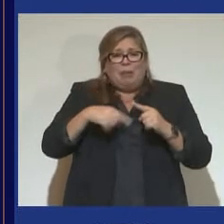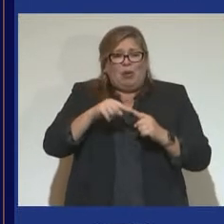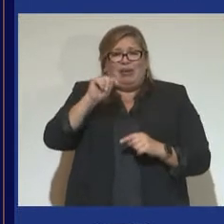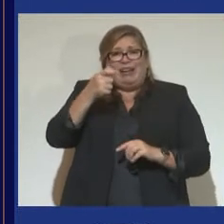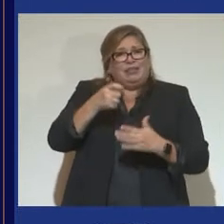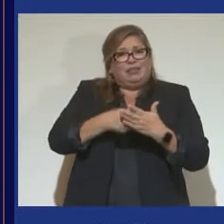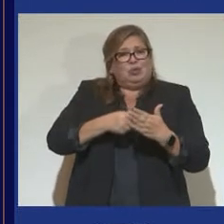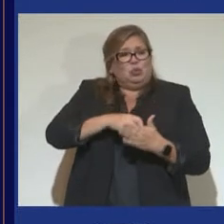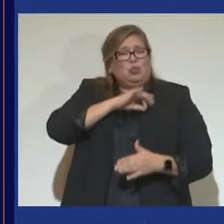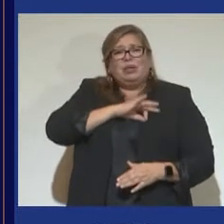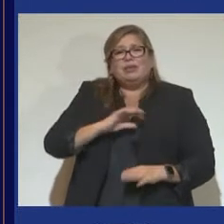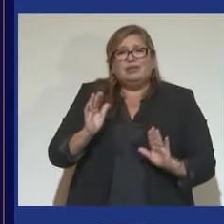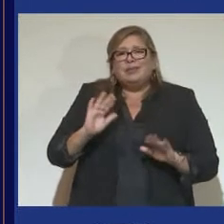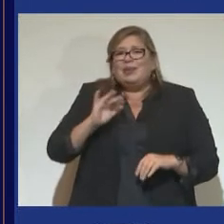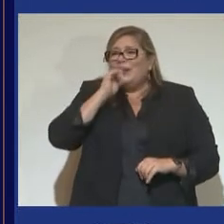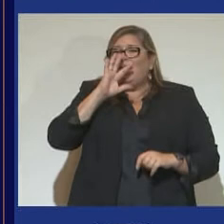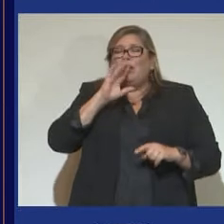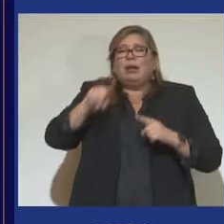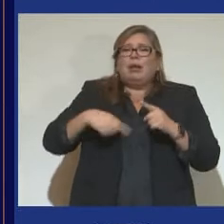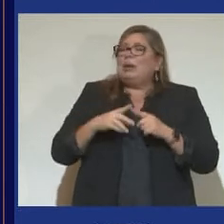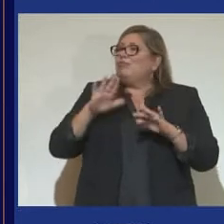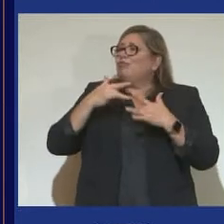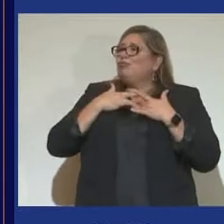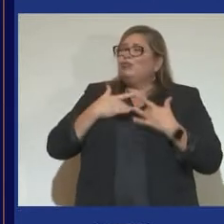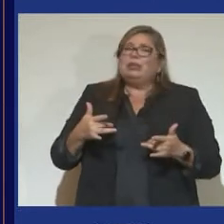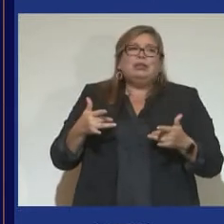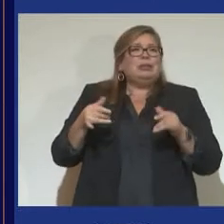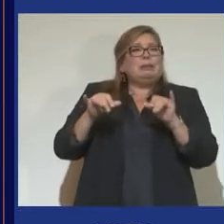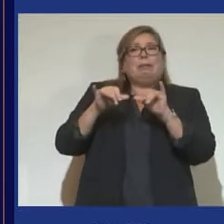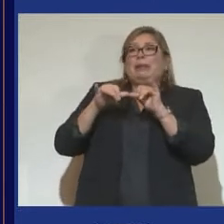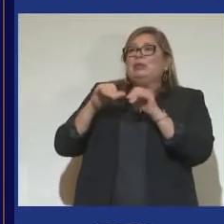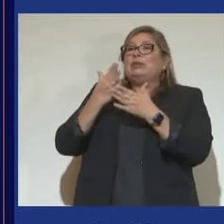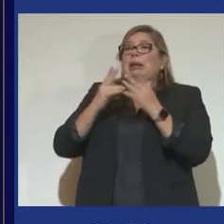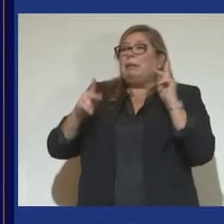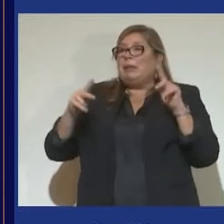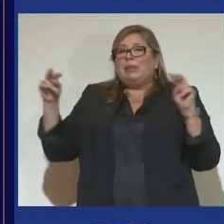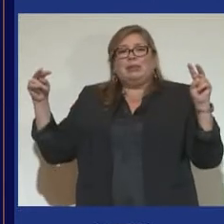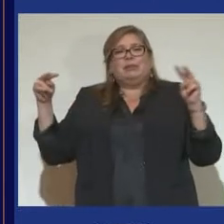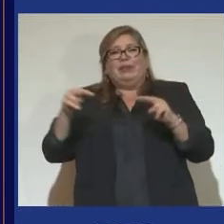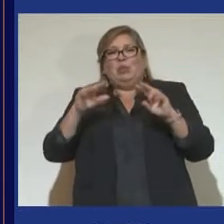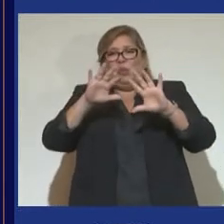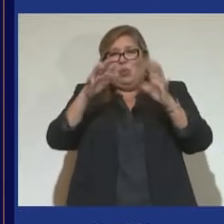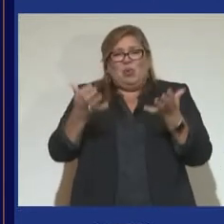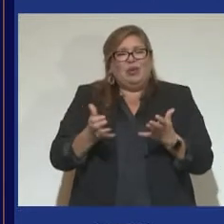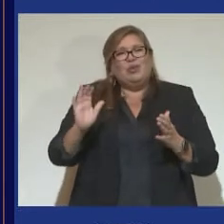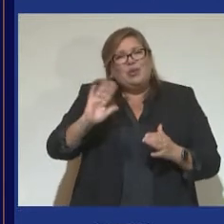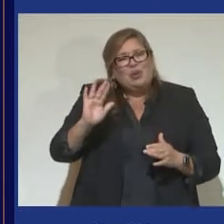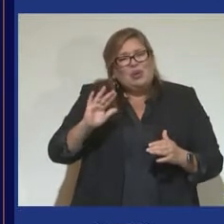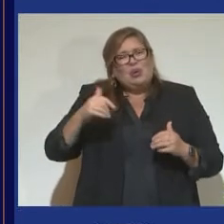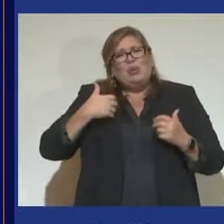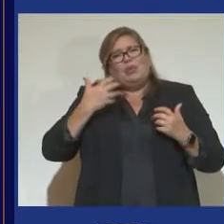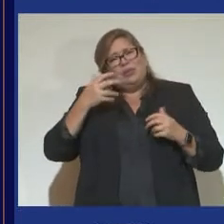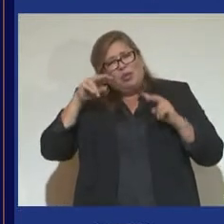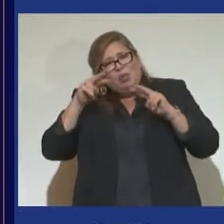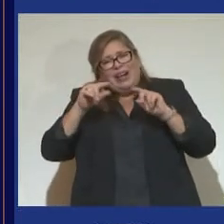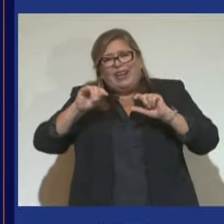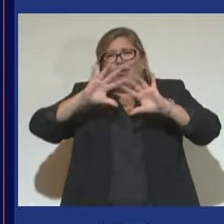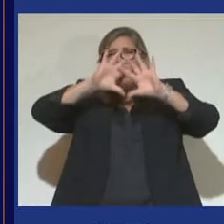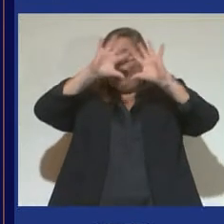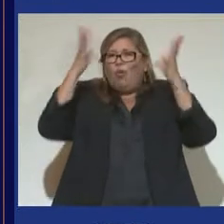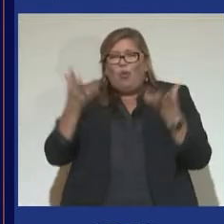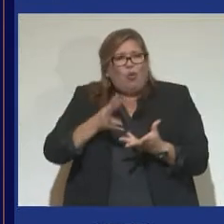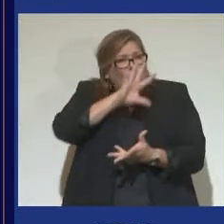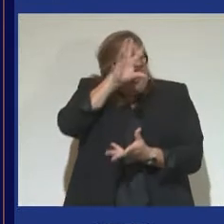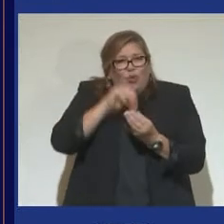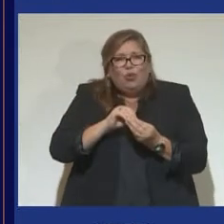créditos de impuestos o con medidas tradicionales en cuanto a algunas personas en el mundo pero algo más completo